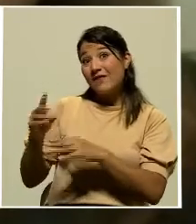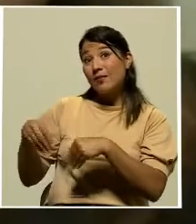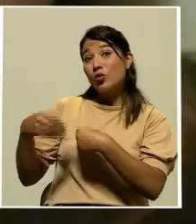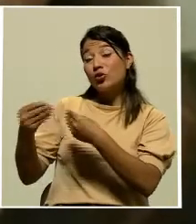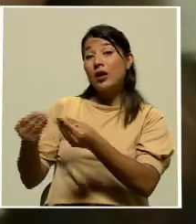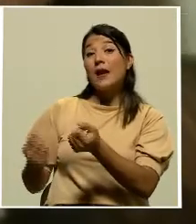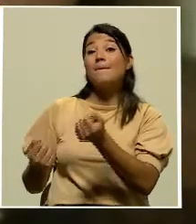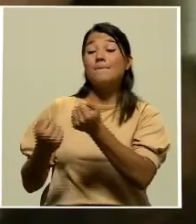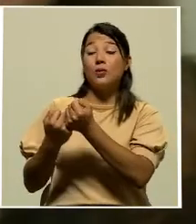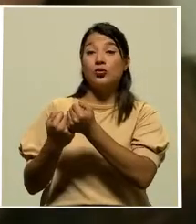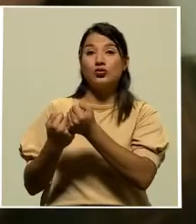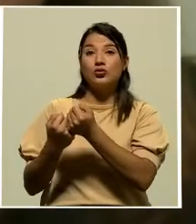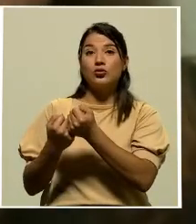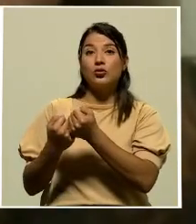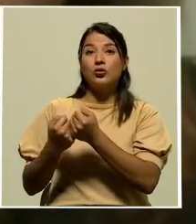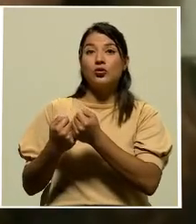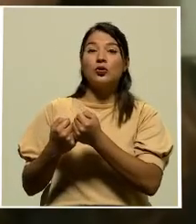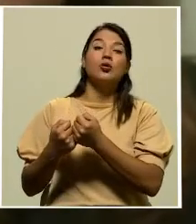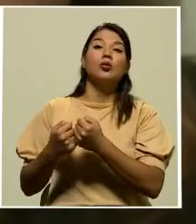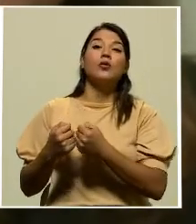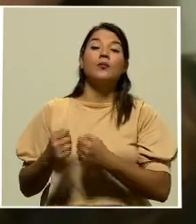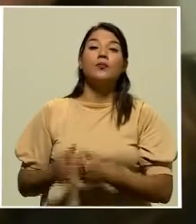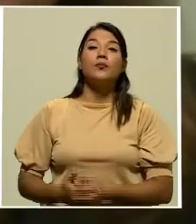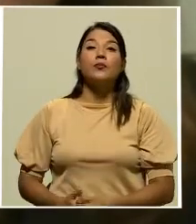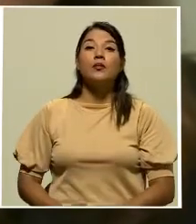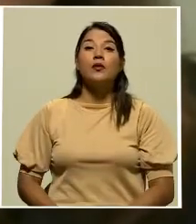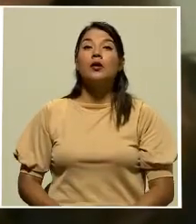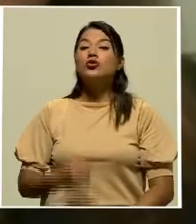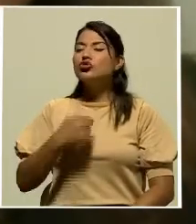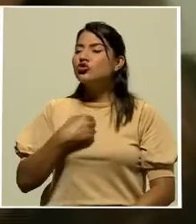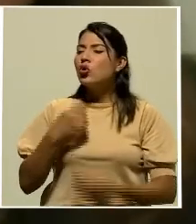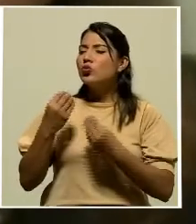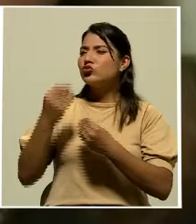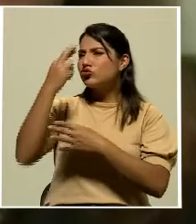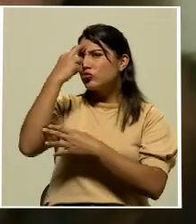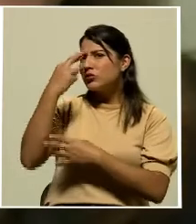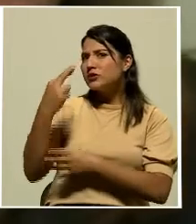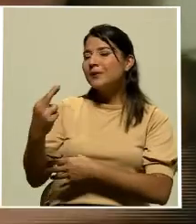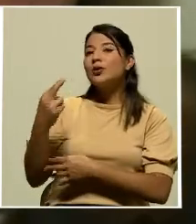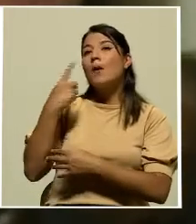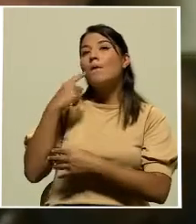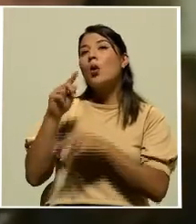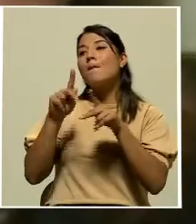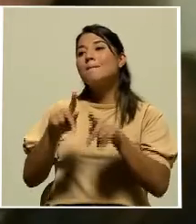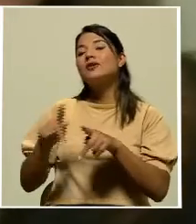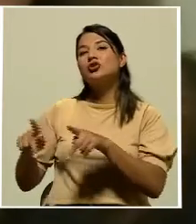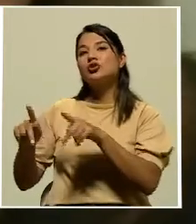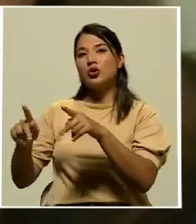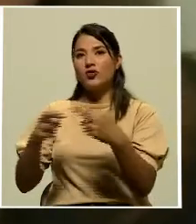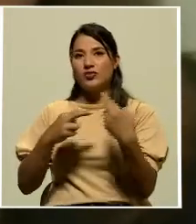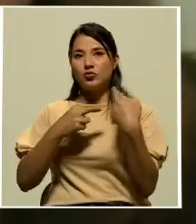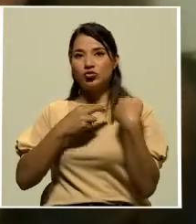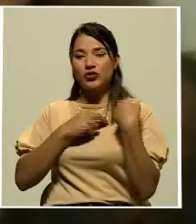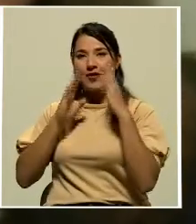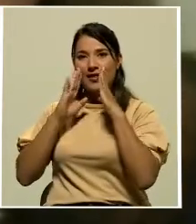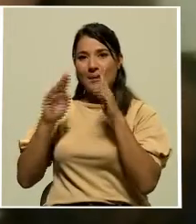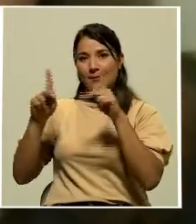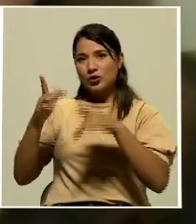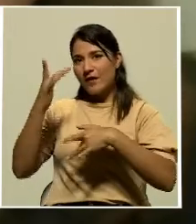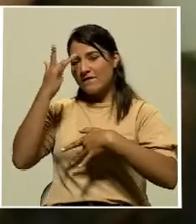Yo tengo mayor respeto del mundo por las personas que están a responder, ¿no? La pandemia, los centros de